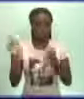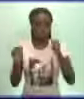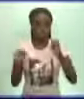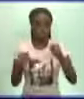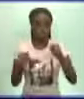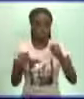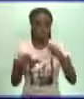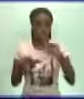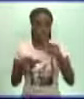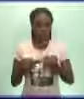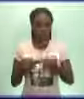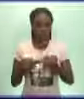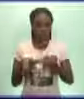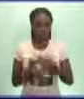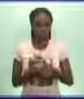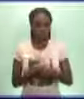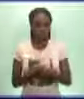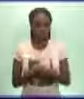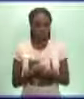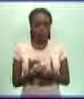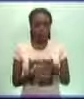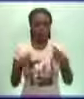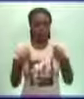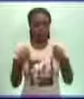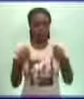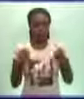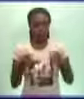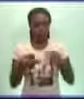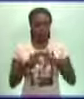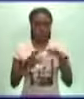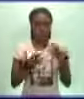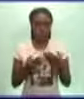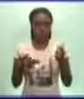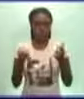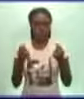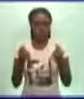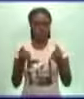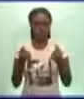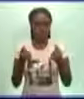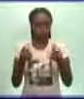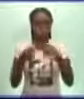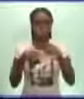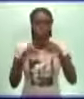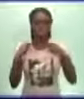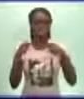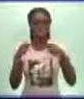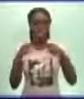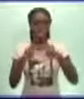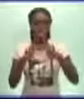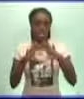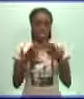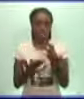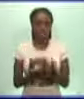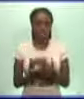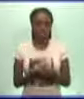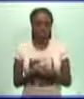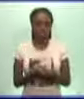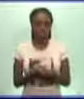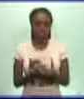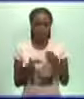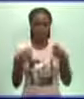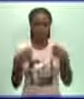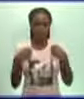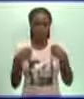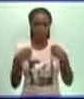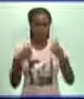carruajes de la época, el traje de los caleceros, que vestían elegantemente, aunque la ropa no era de ellos,